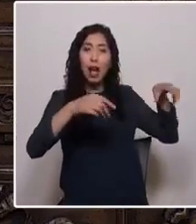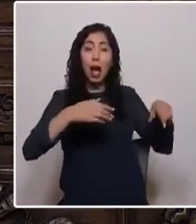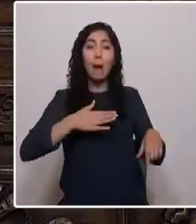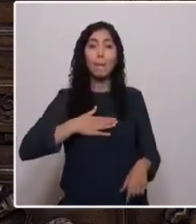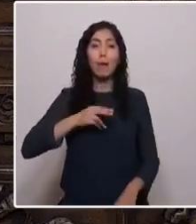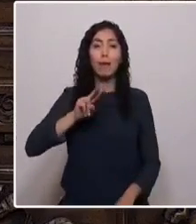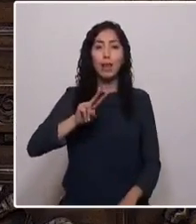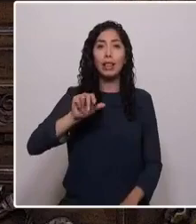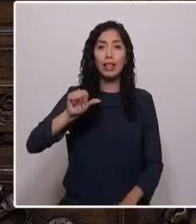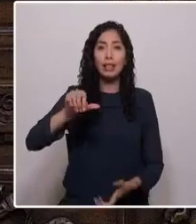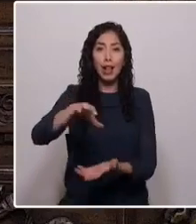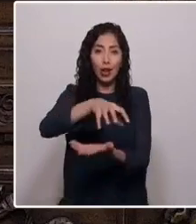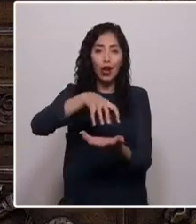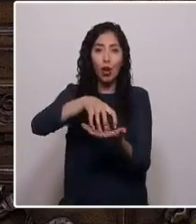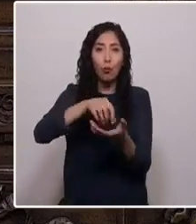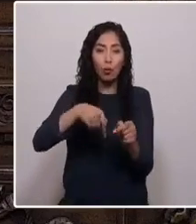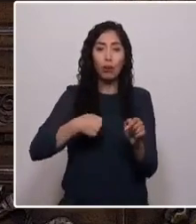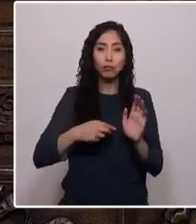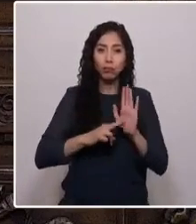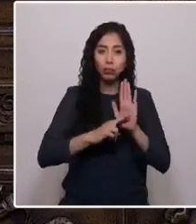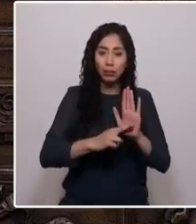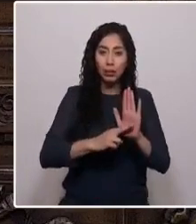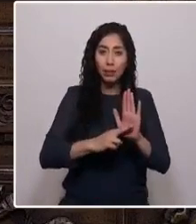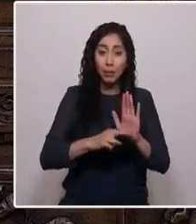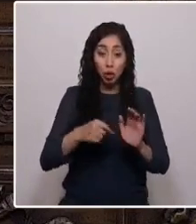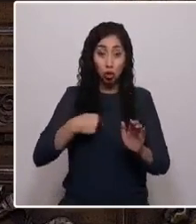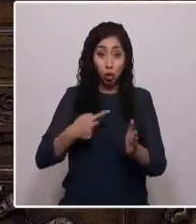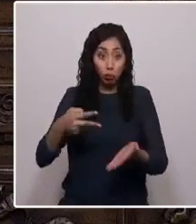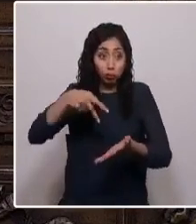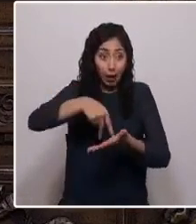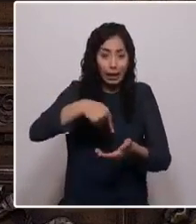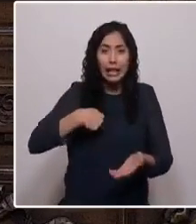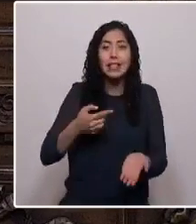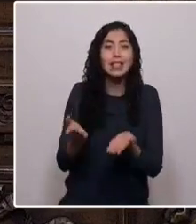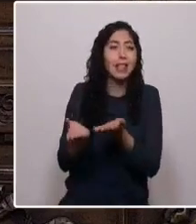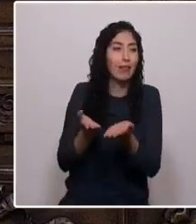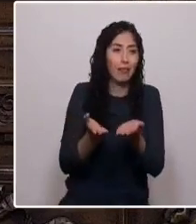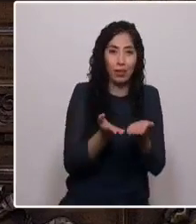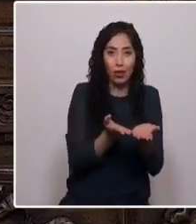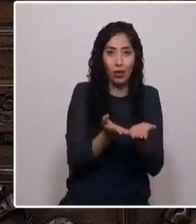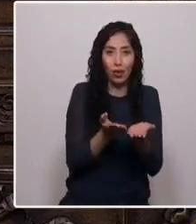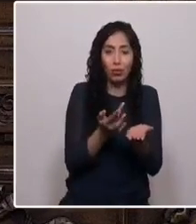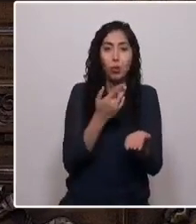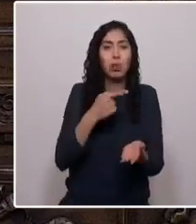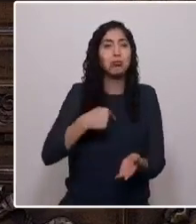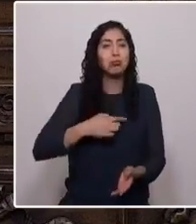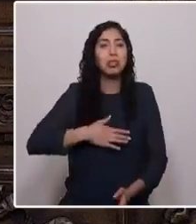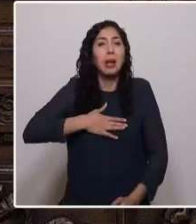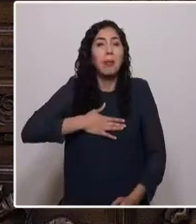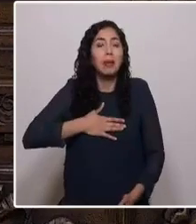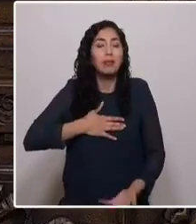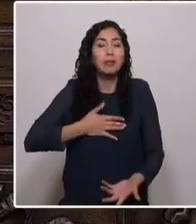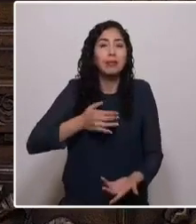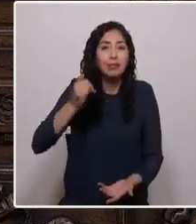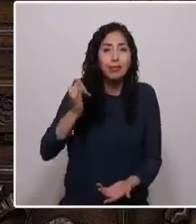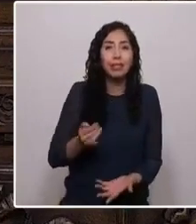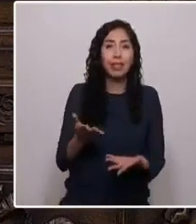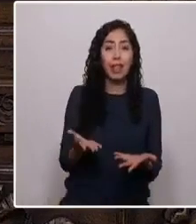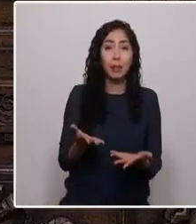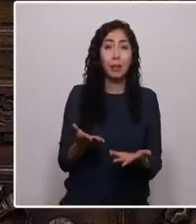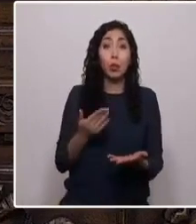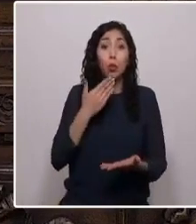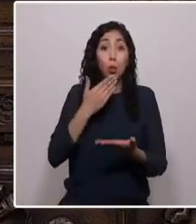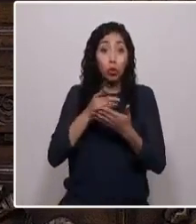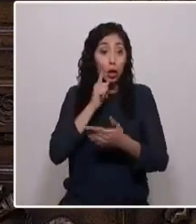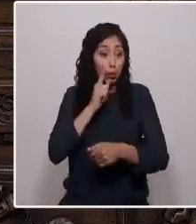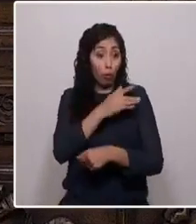del intermedio. Llego como un servidor porque siempre lo quise y lo sentí. Los que tenemos el don de la fe nos